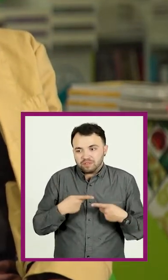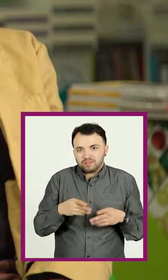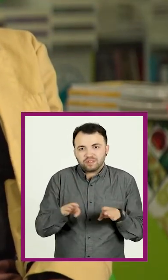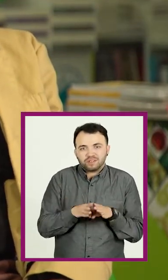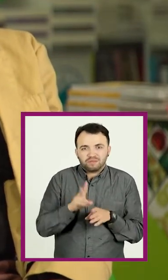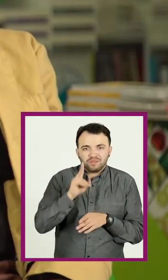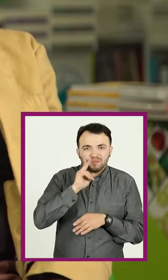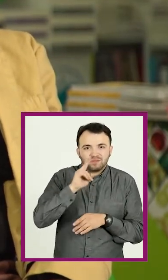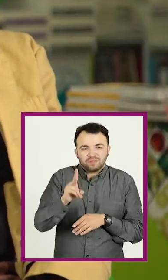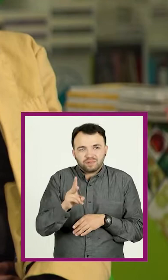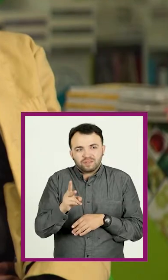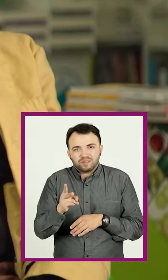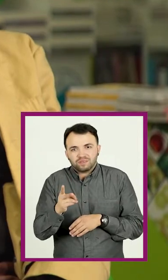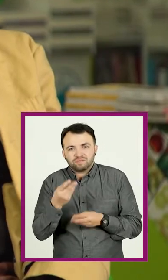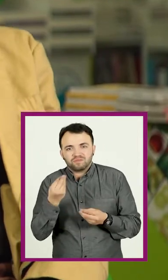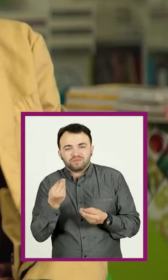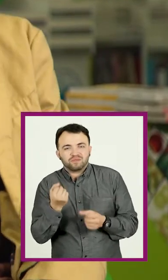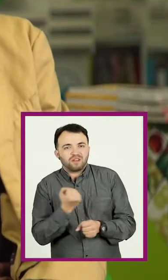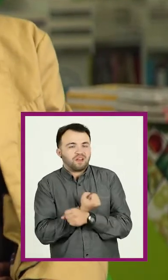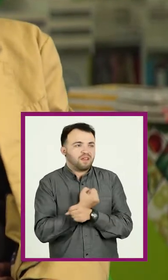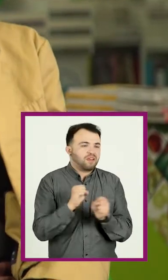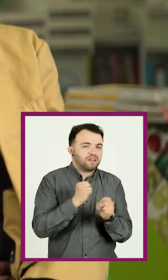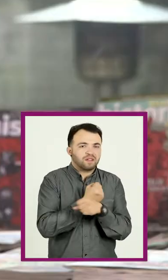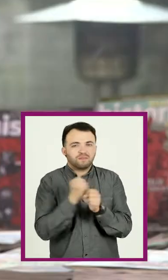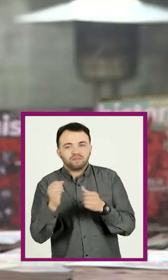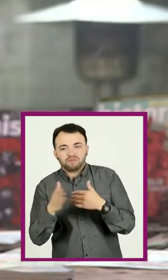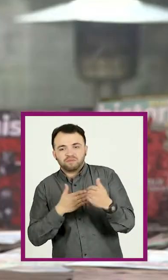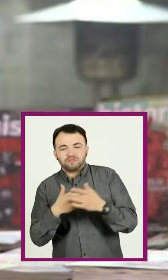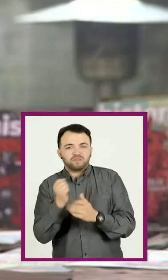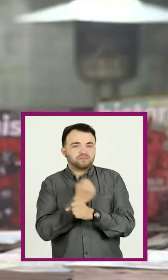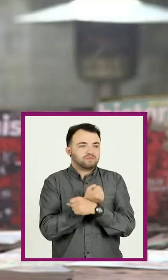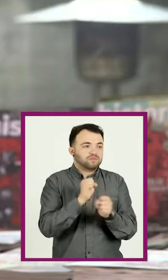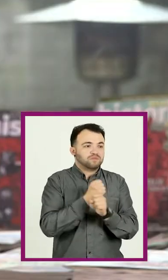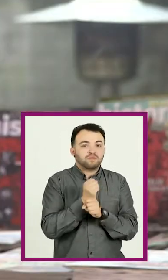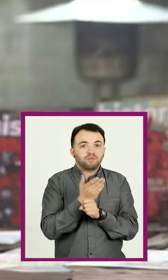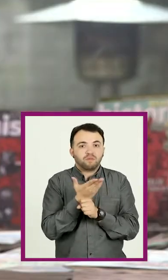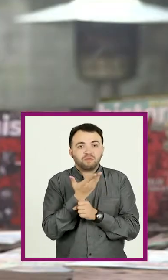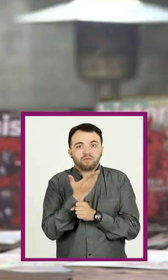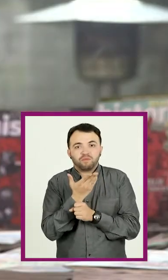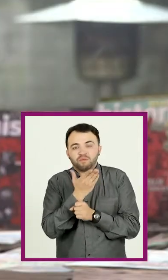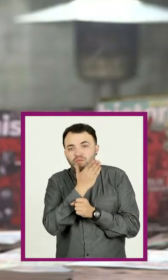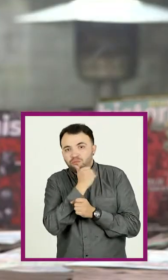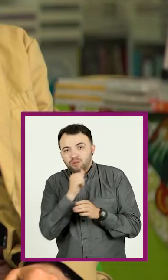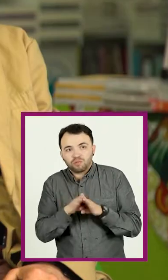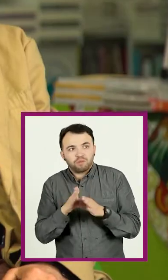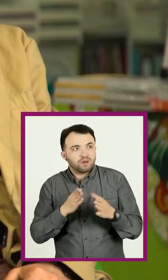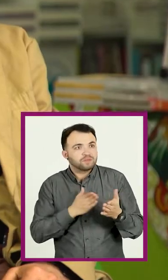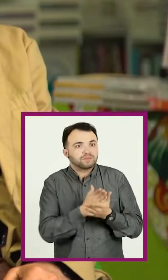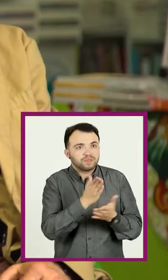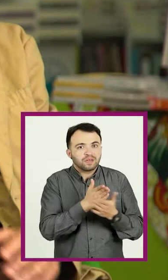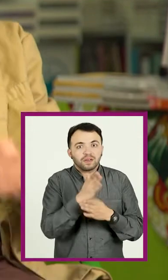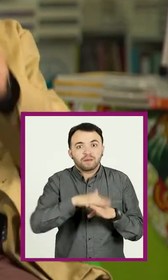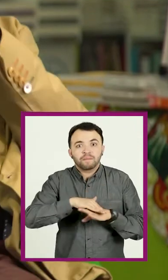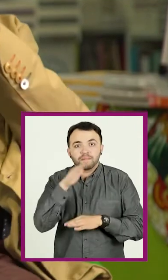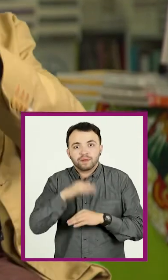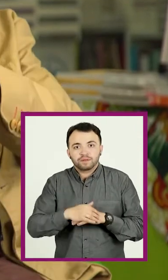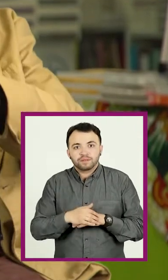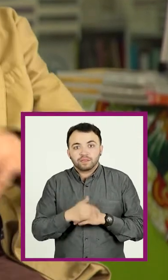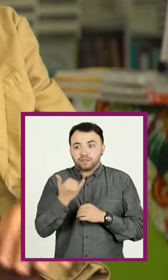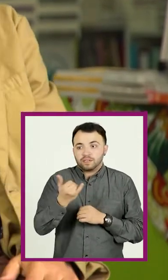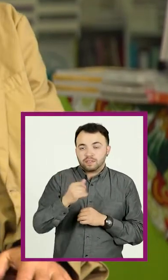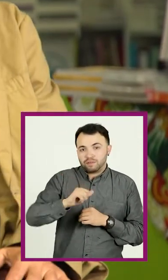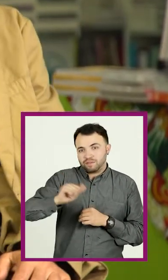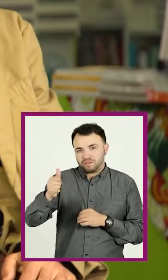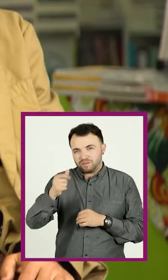o había visto hasta dónde podía llegar la modernidad y ya no podía seguir prometiendo mucho más. Nietzsche es un